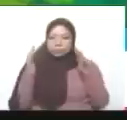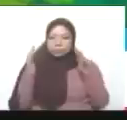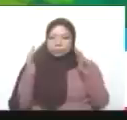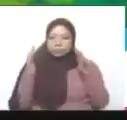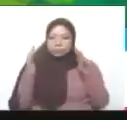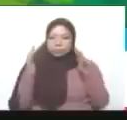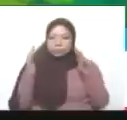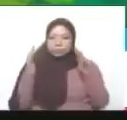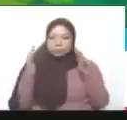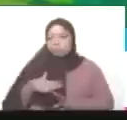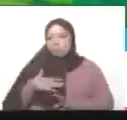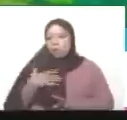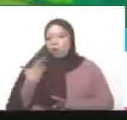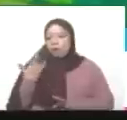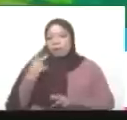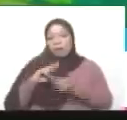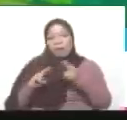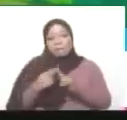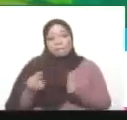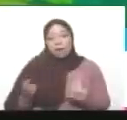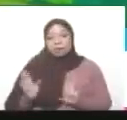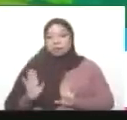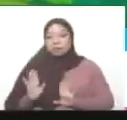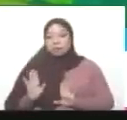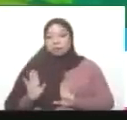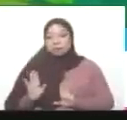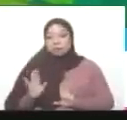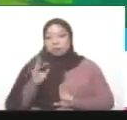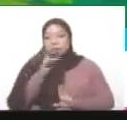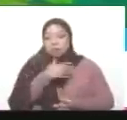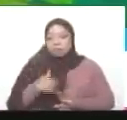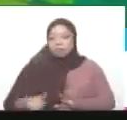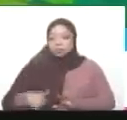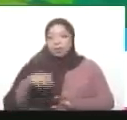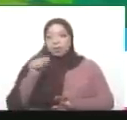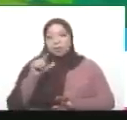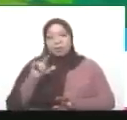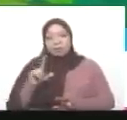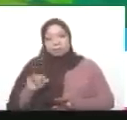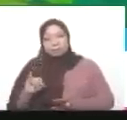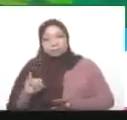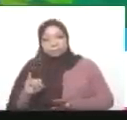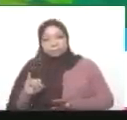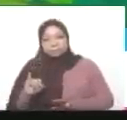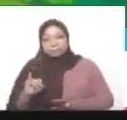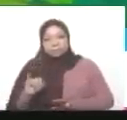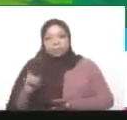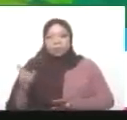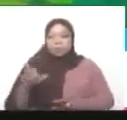es la única presidente Ali usted y yo conversamos